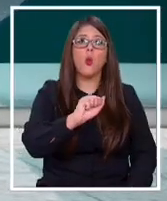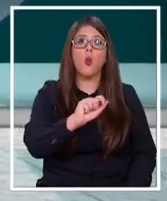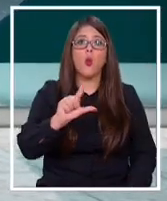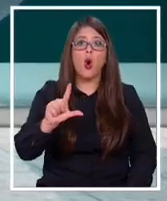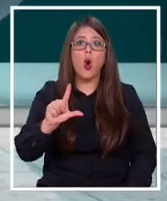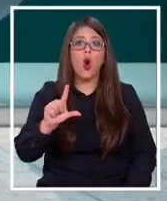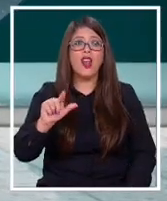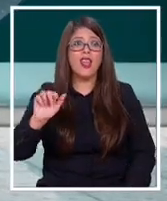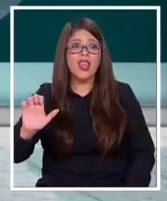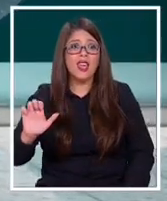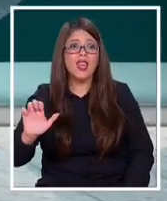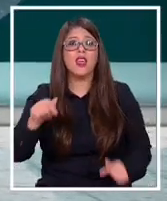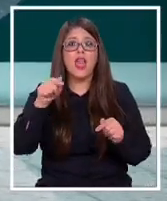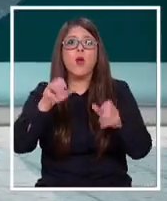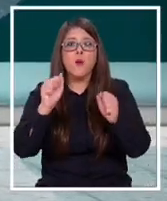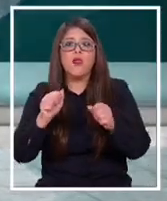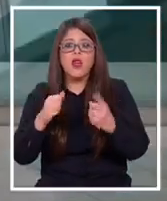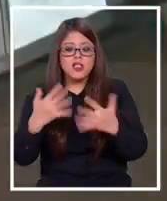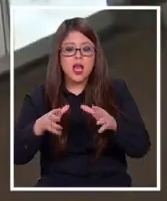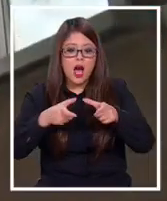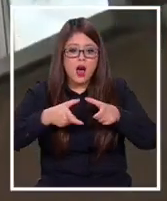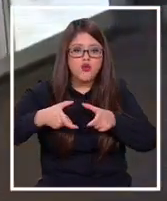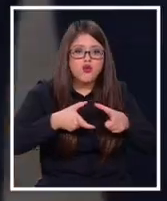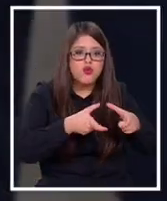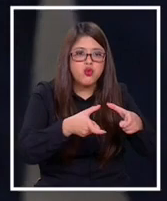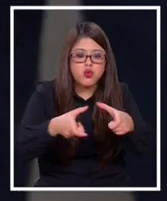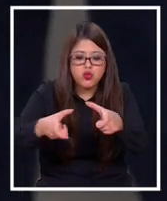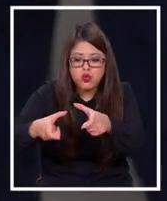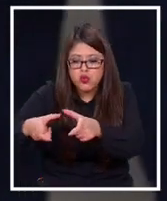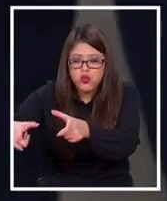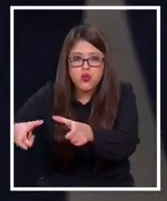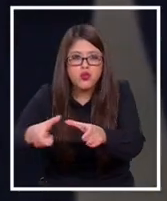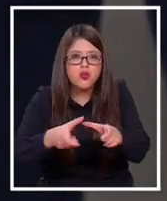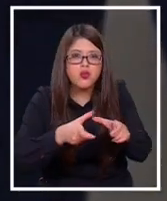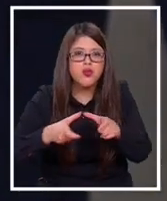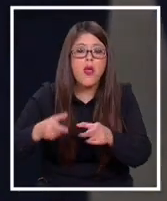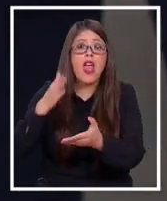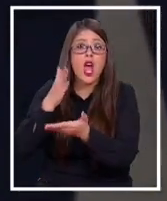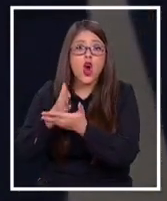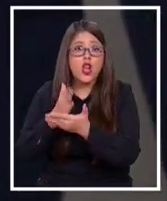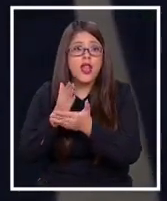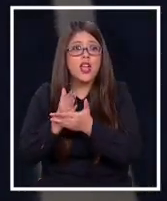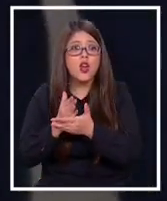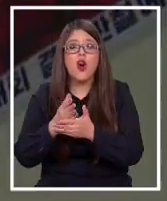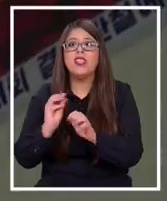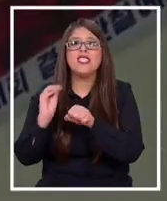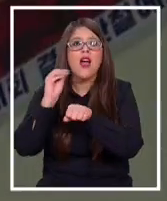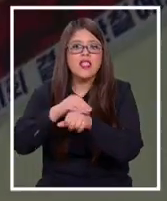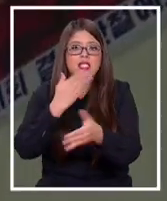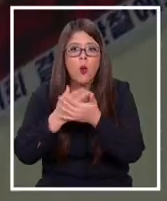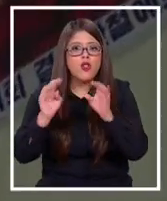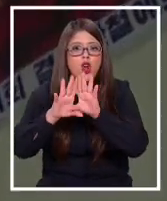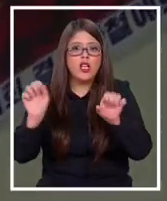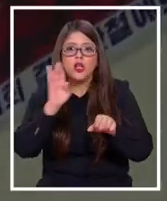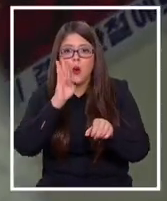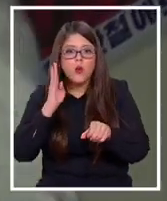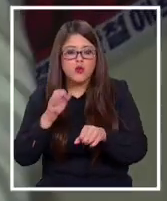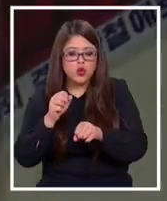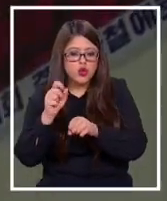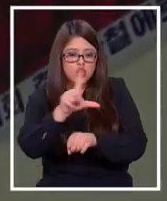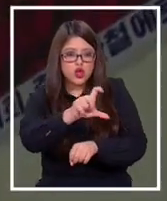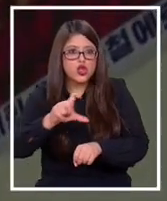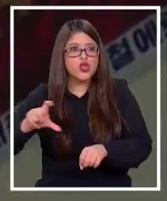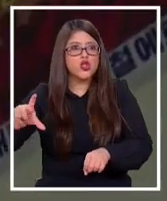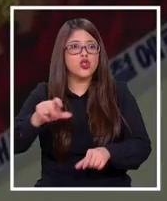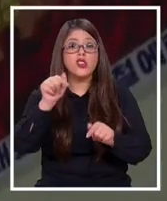puede rodar por la escuela y rociar desinfectante, incluso avisa cuando ya ha completado el proceso de sanitización. Y todo esto lo